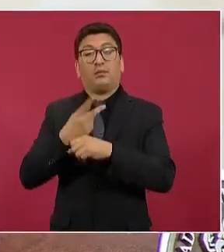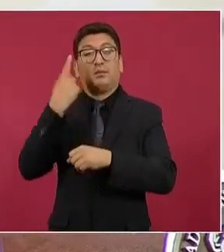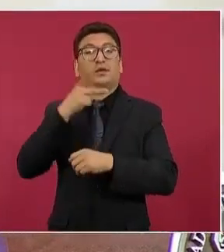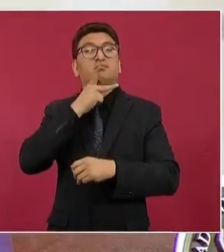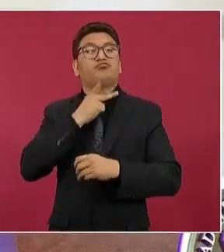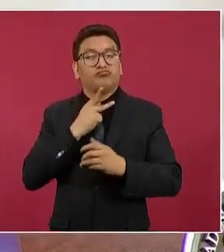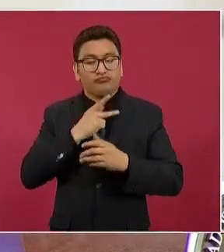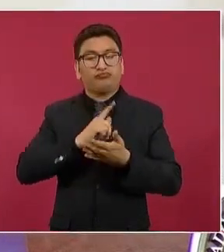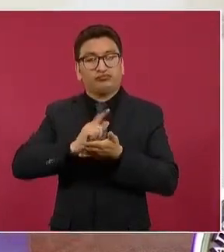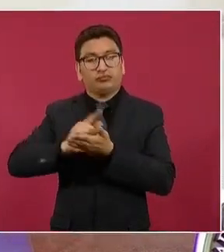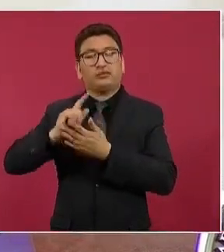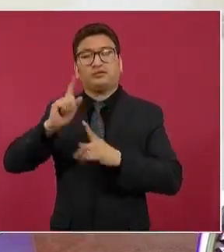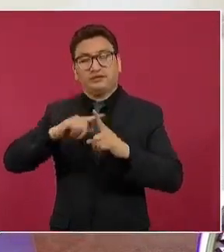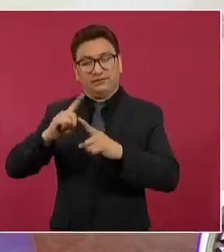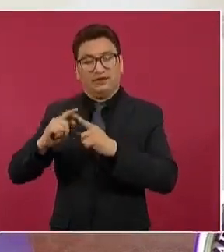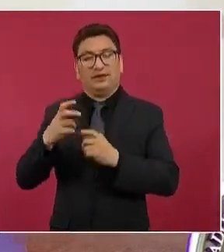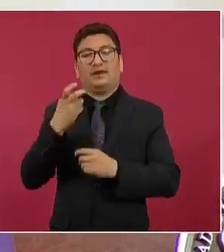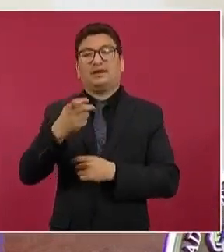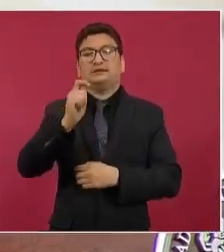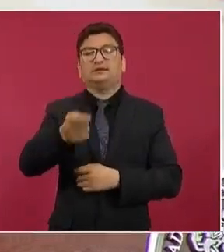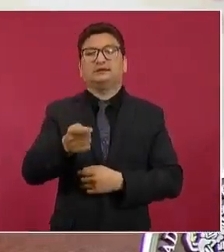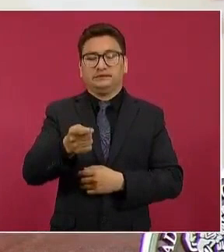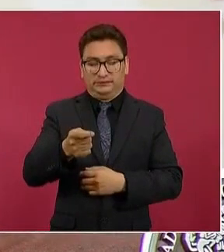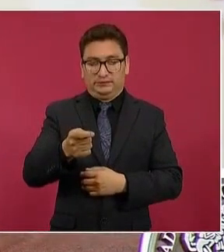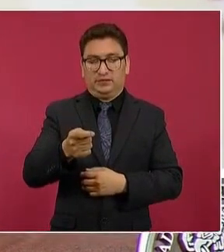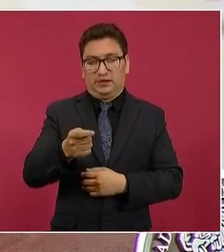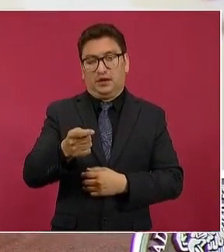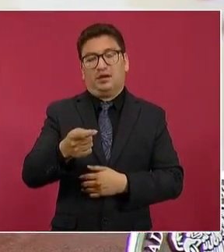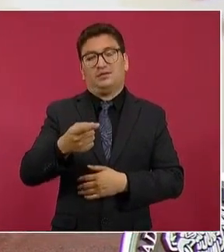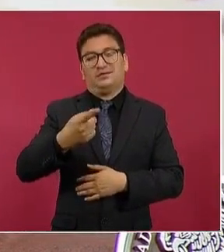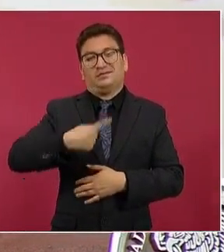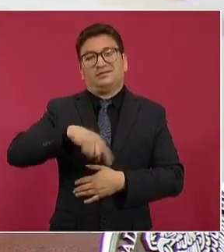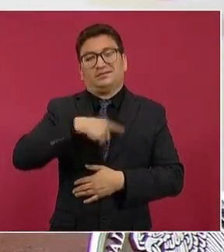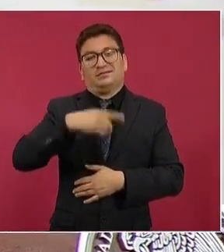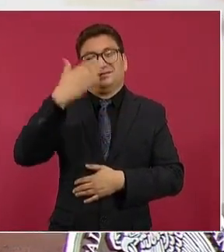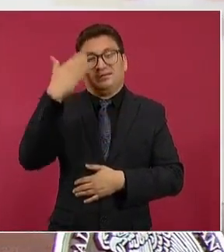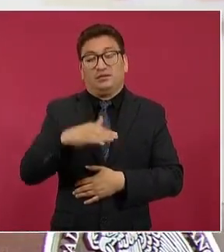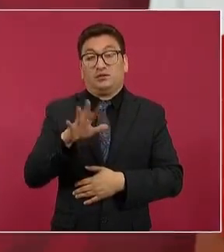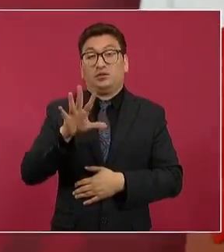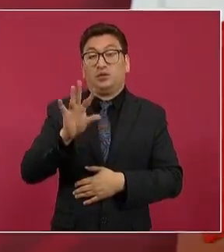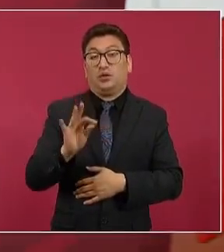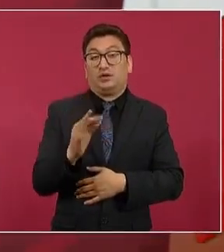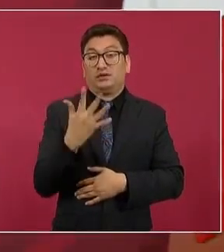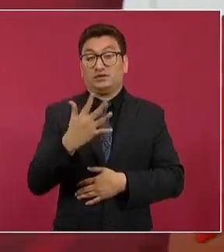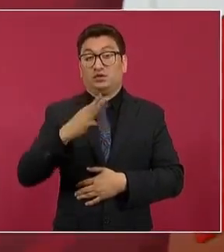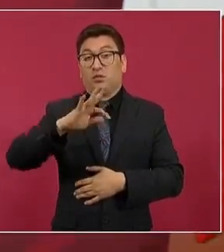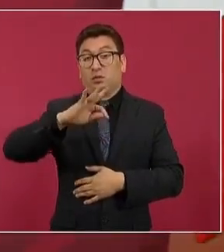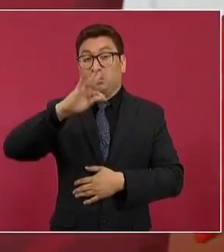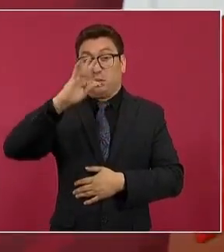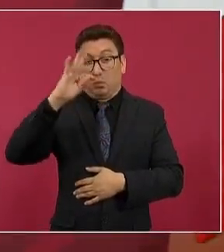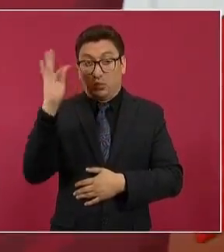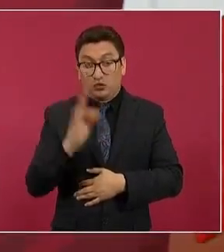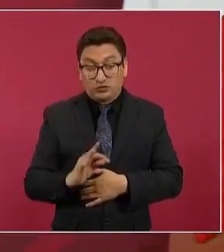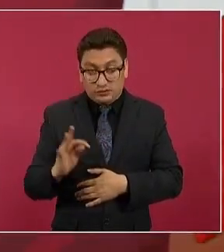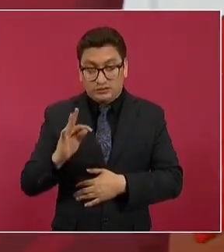significa? Pues que estamos importando 45%